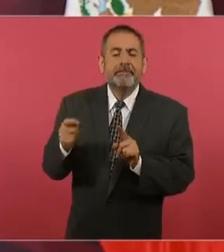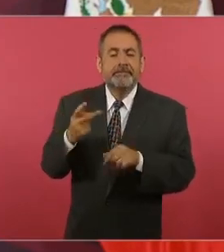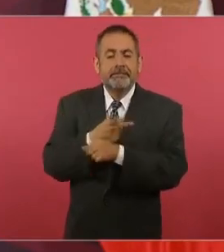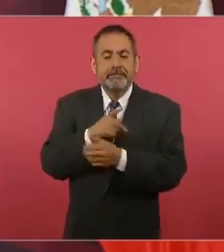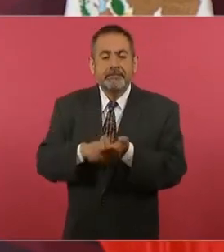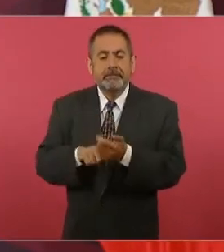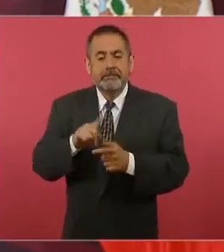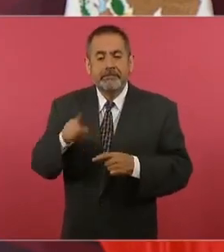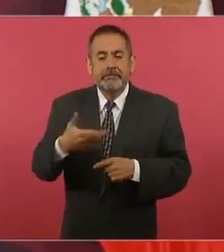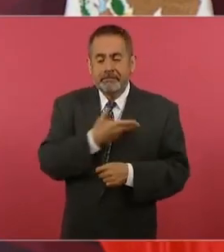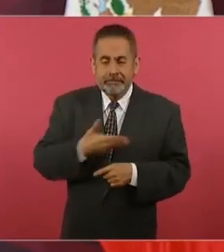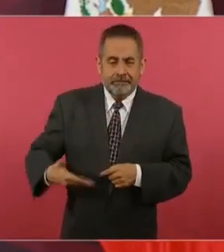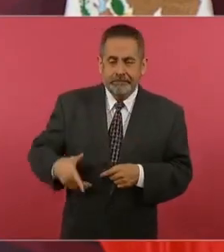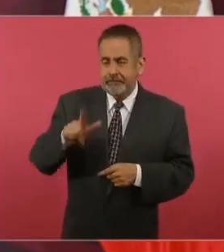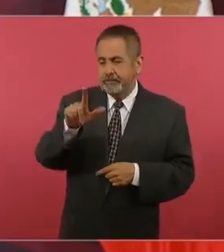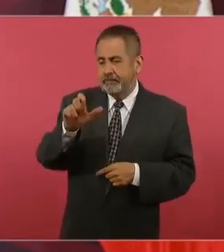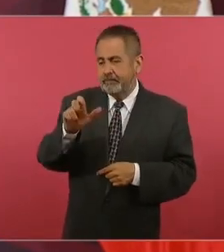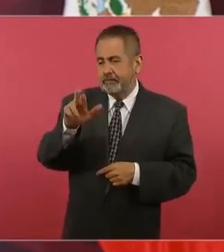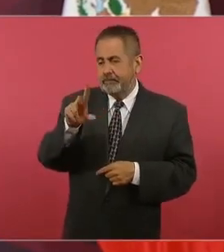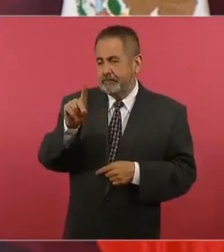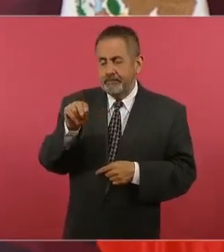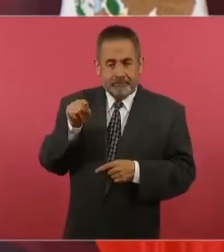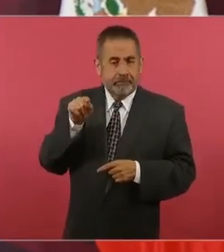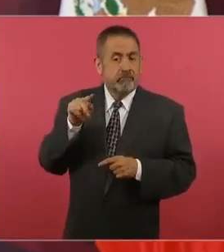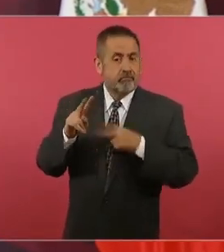fue el presidente Lerdo,